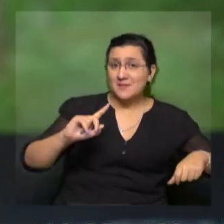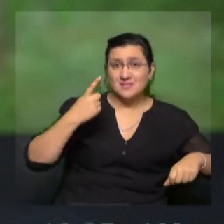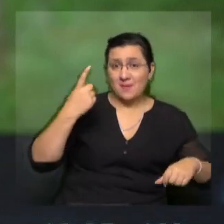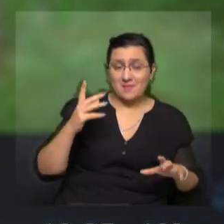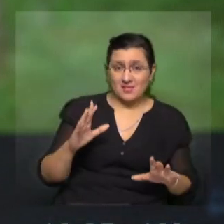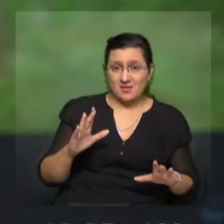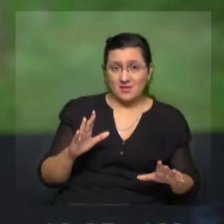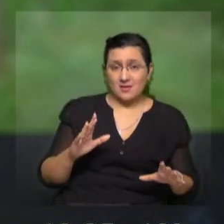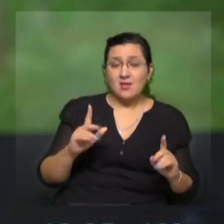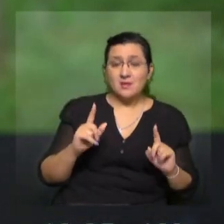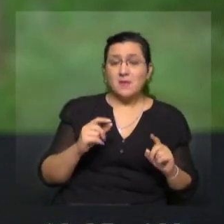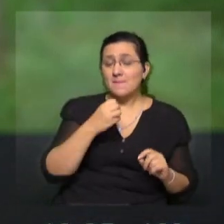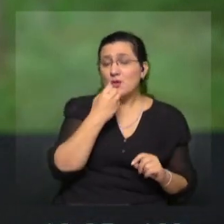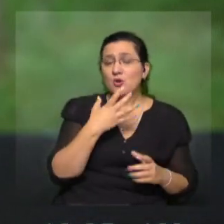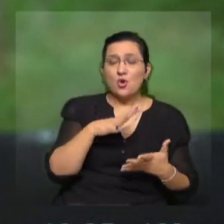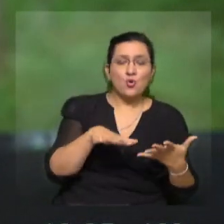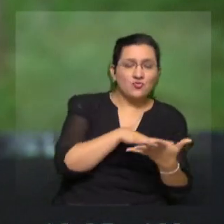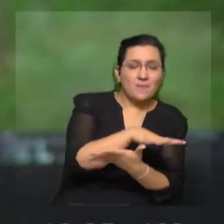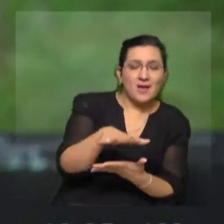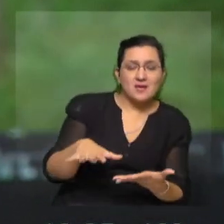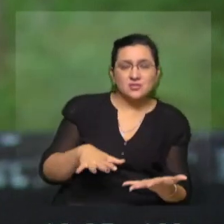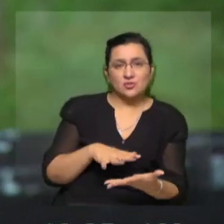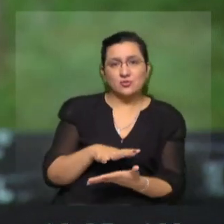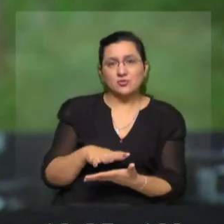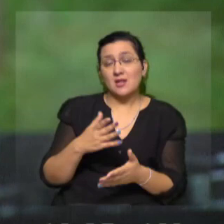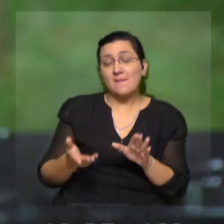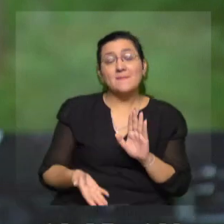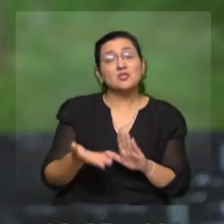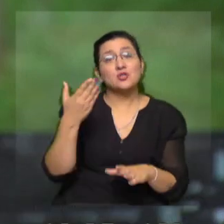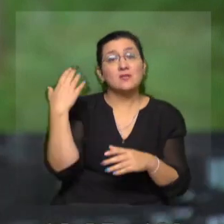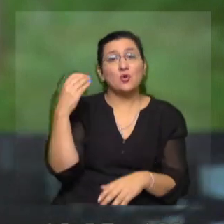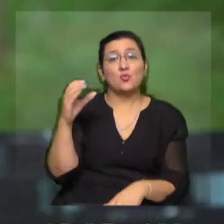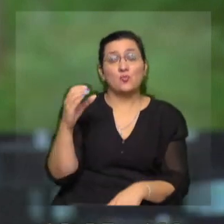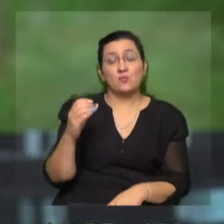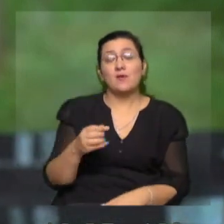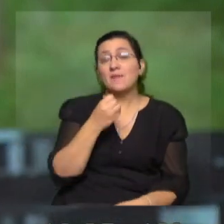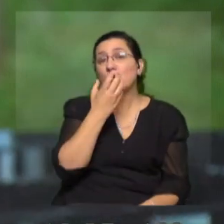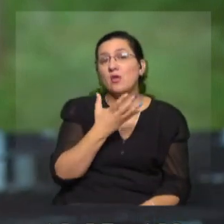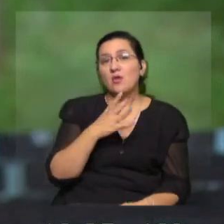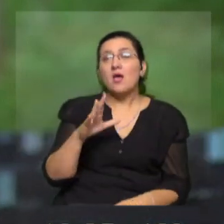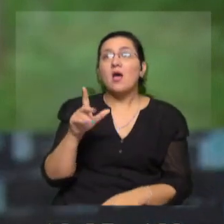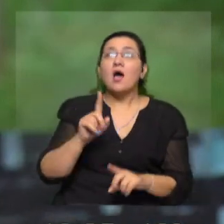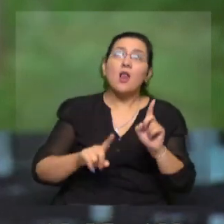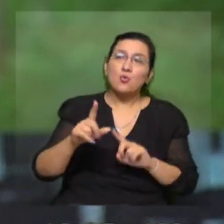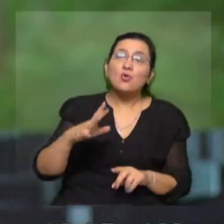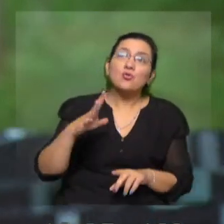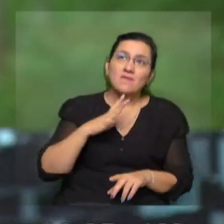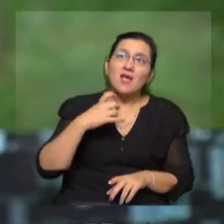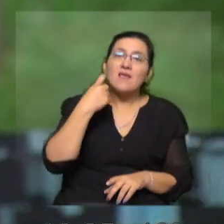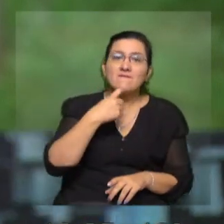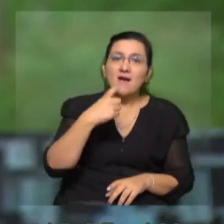mejorado muchas infraestructuras de la mayoría de los clubes. Algunos todavía